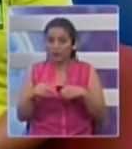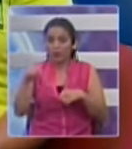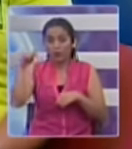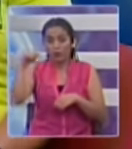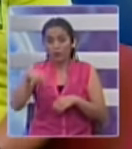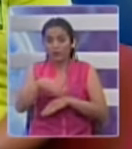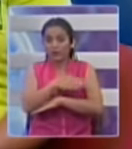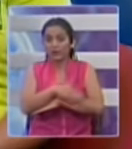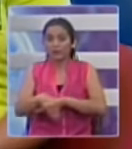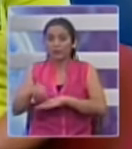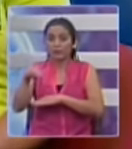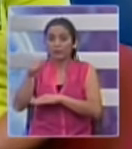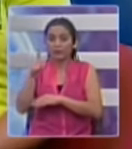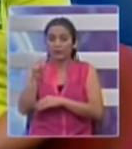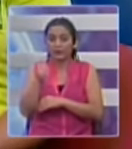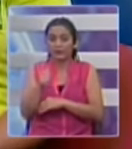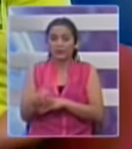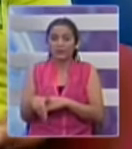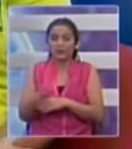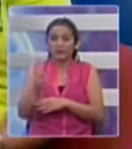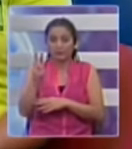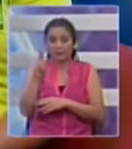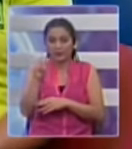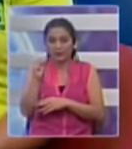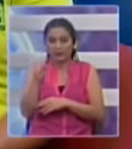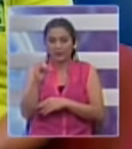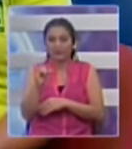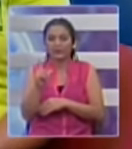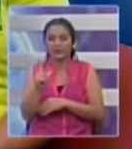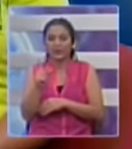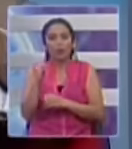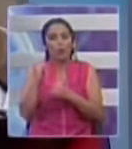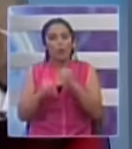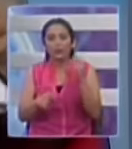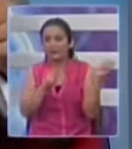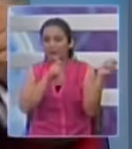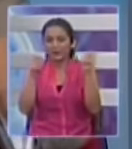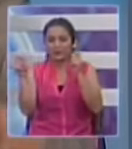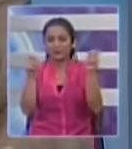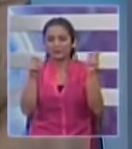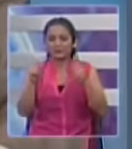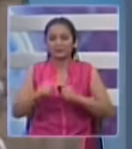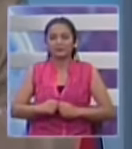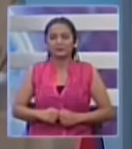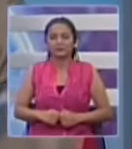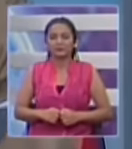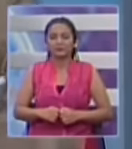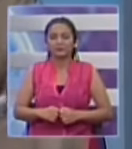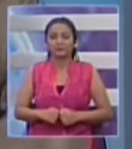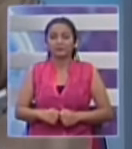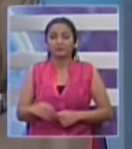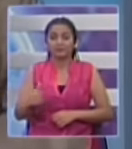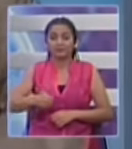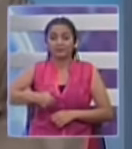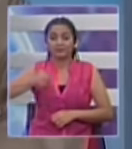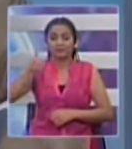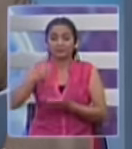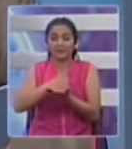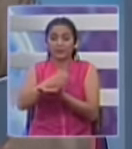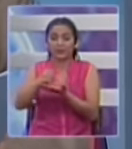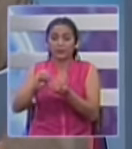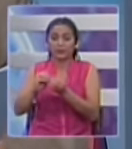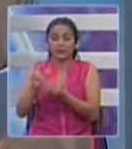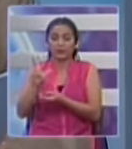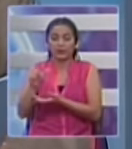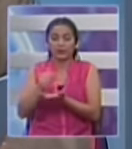en Avenida Machal y Brasil con el binomio del pueblo, listas 35. Gracias a la doctora Marcela Aguiñaga, candidata asambleísta por el Distrito 3